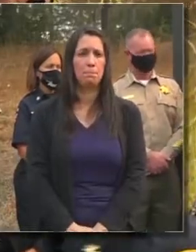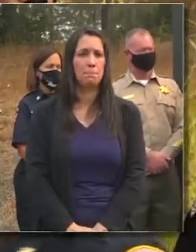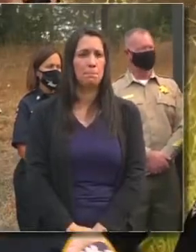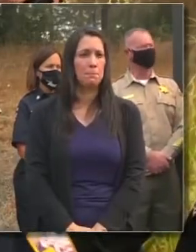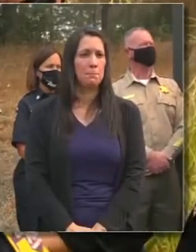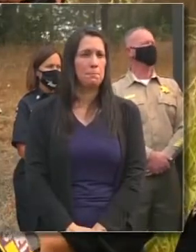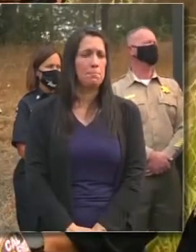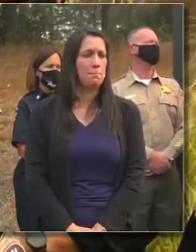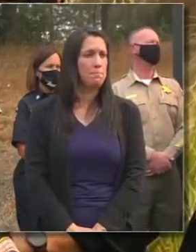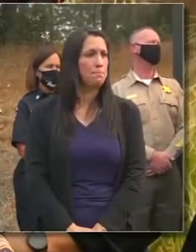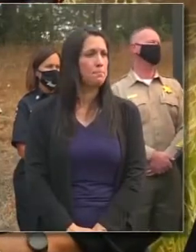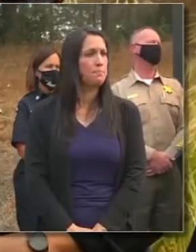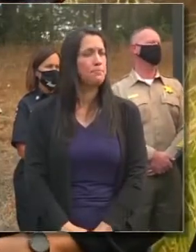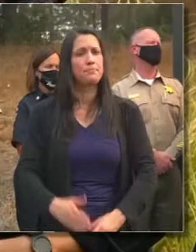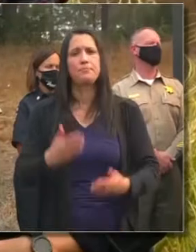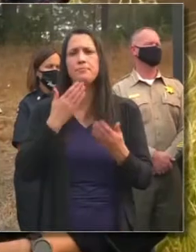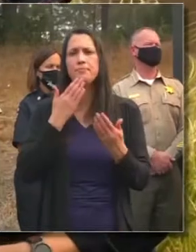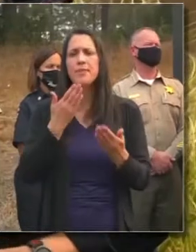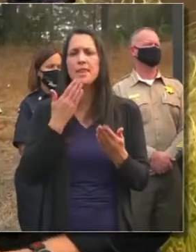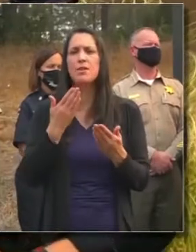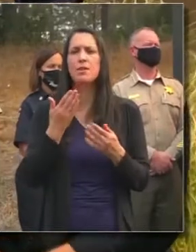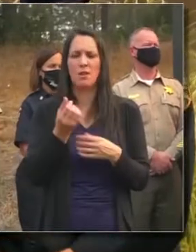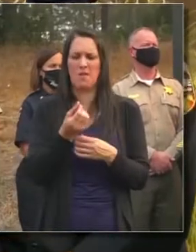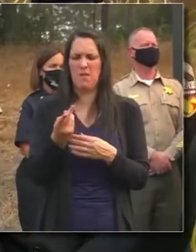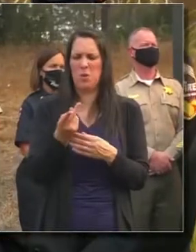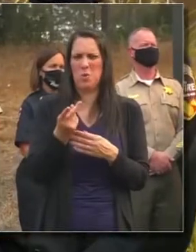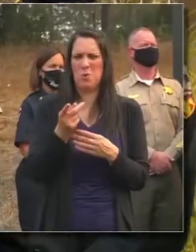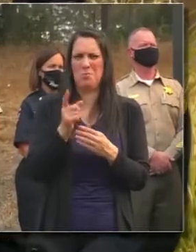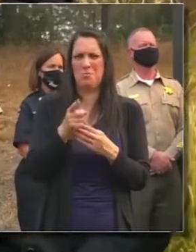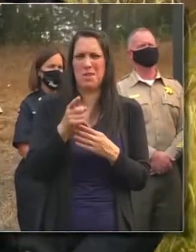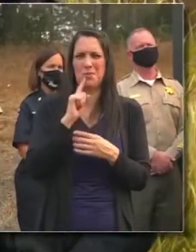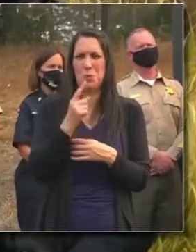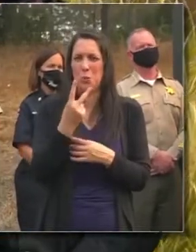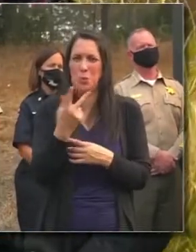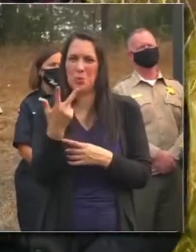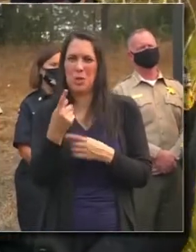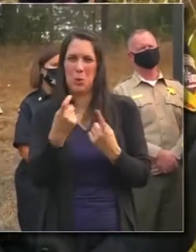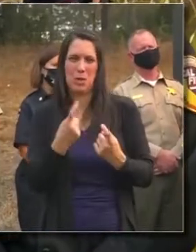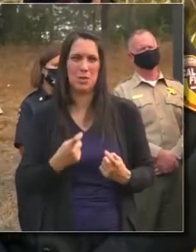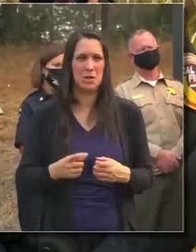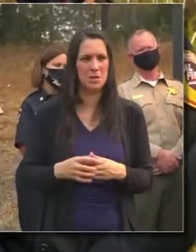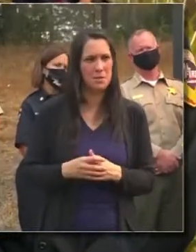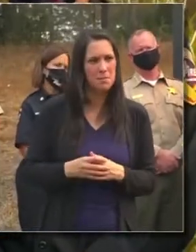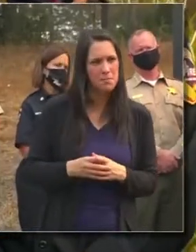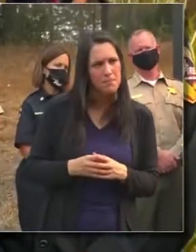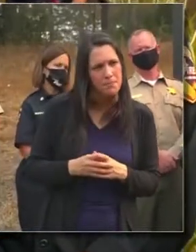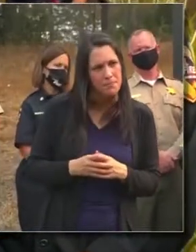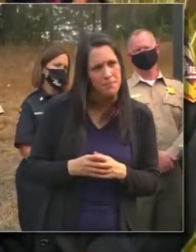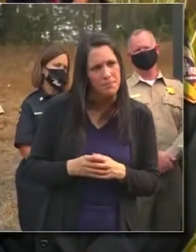posible gracias gracias tenemos un par de minutos para dos o tres preguntas